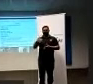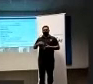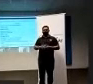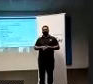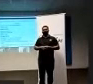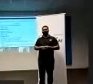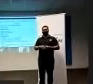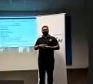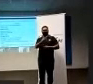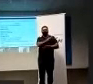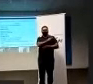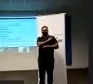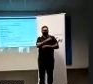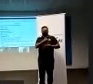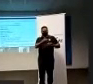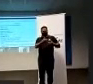graves reportados